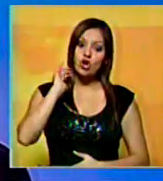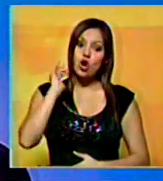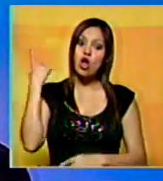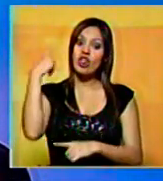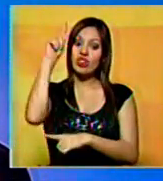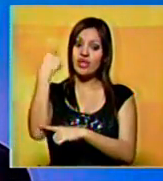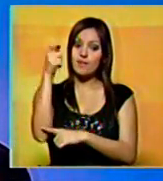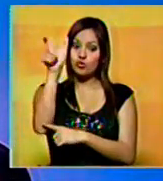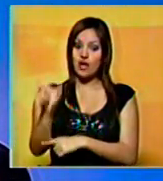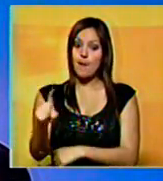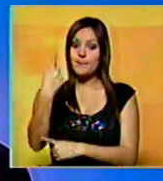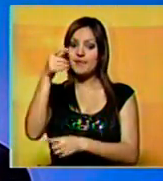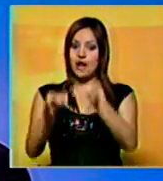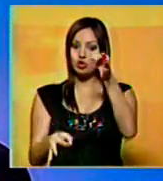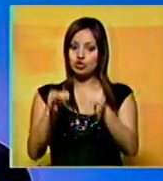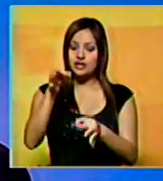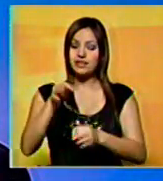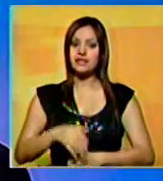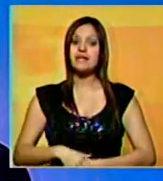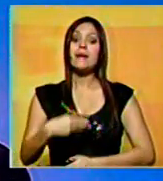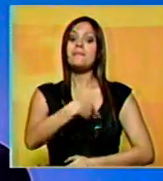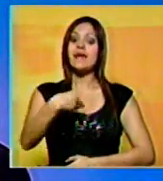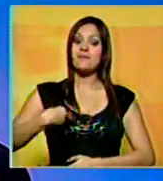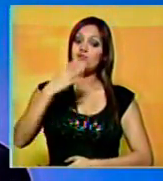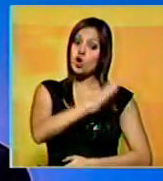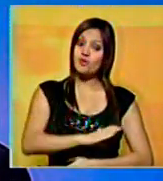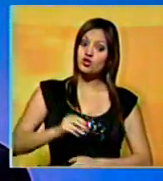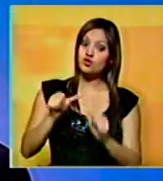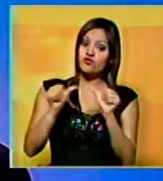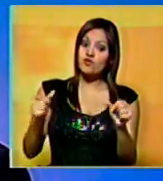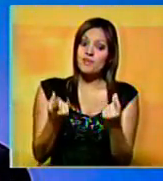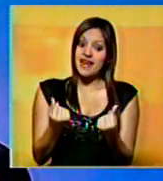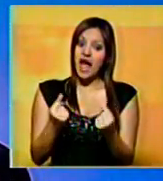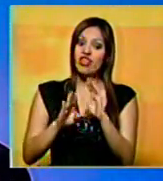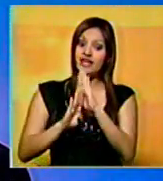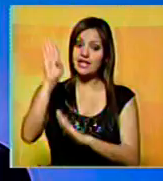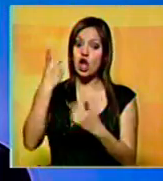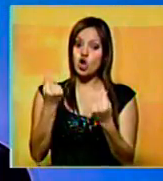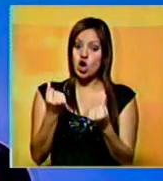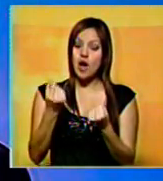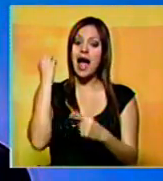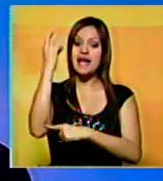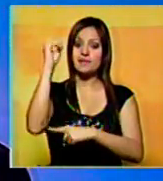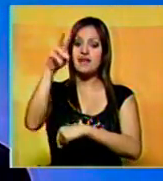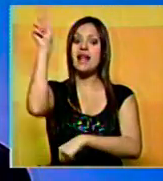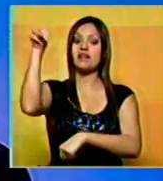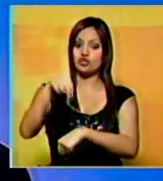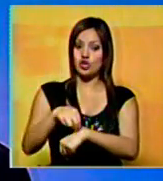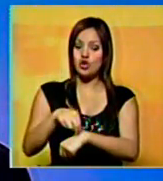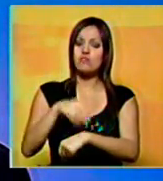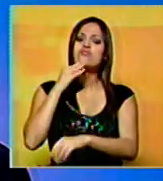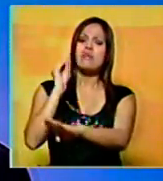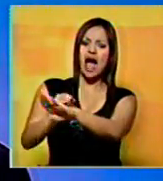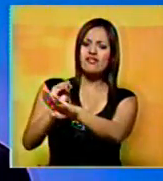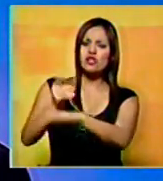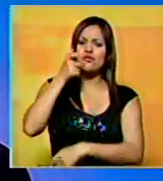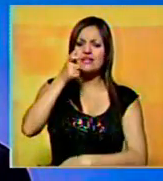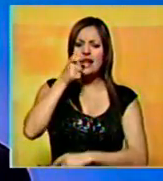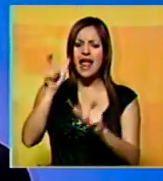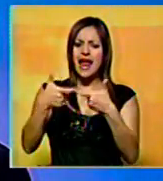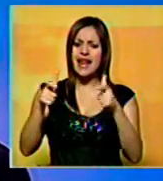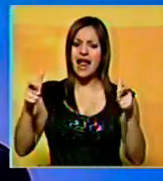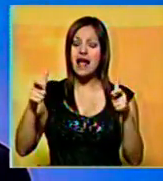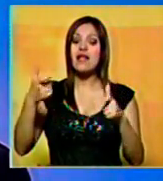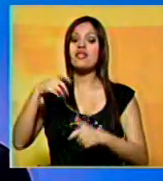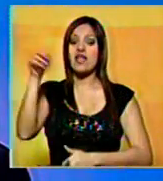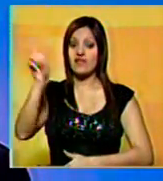el diputado por primero justicia Juan Pablo Patiño miembro de la comisión permanente de finanzas y desarrollo económico de la asamblea nacional solicitó a la fiscalía general